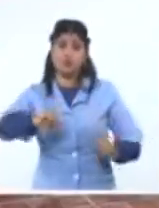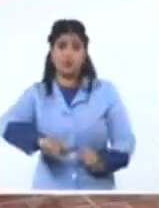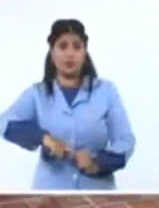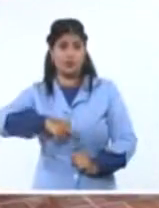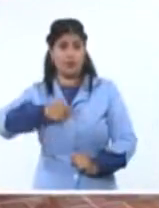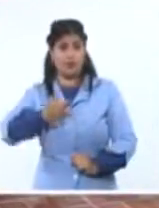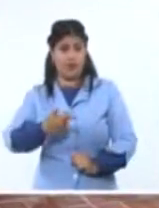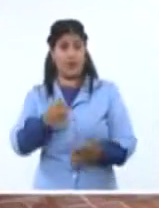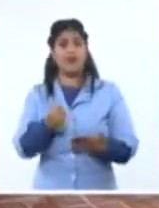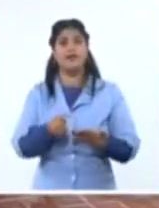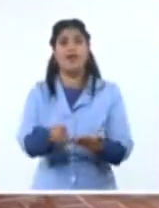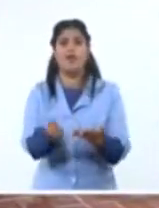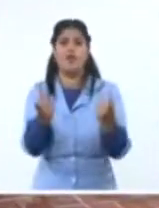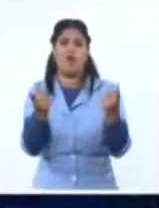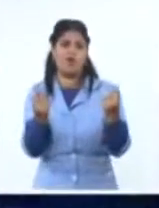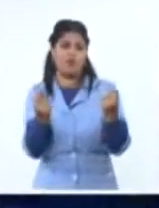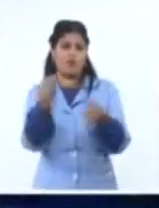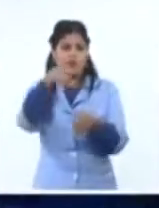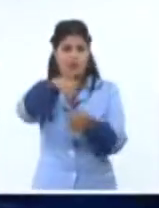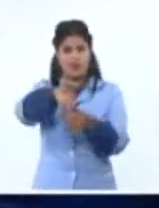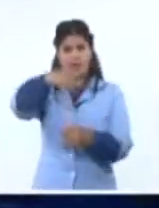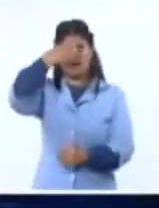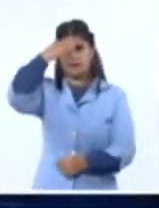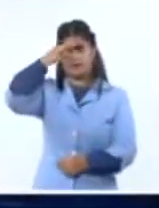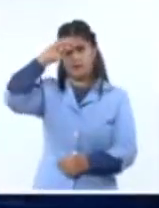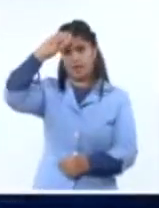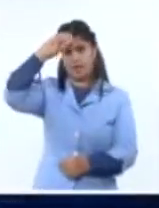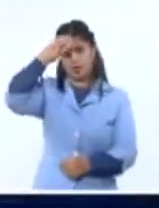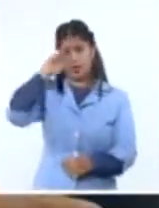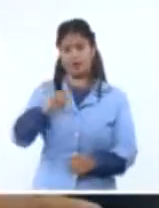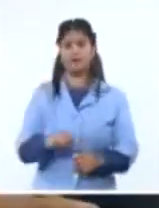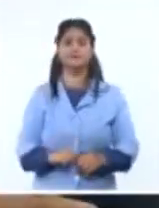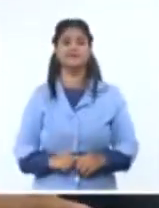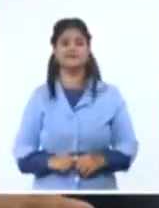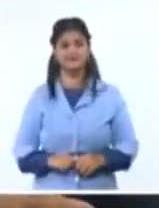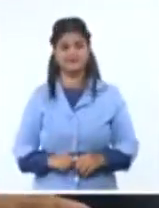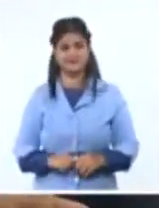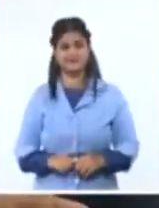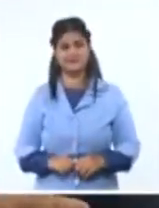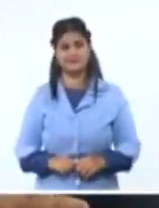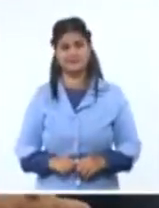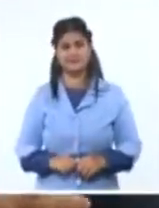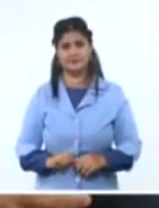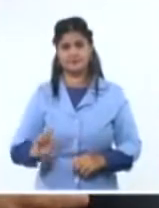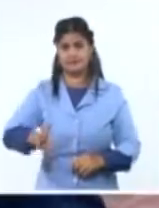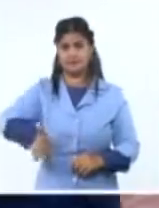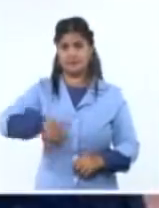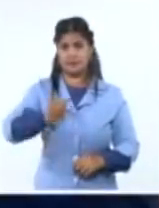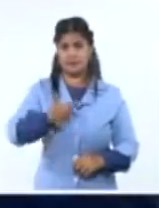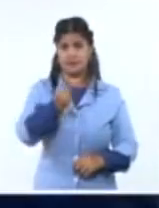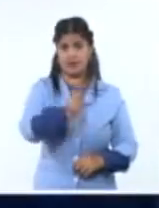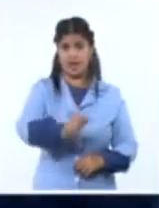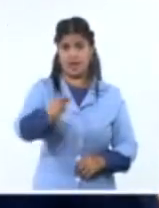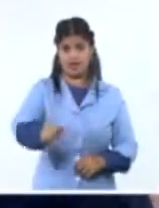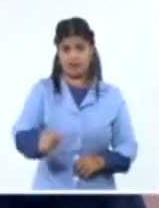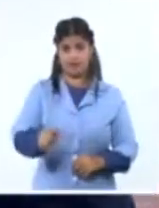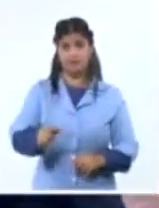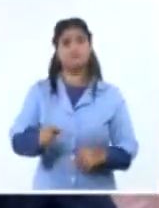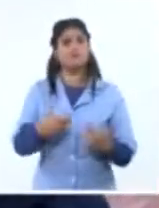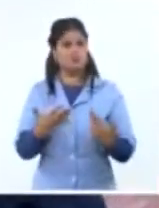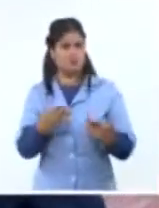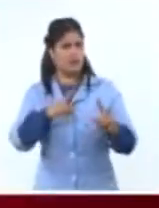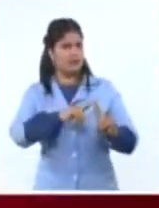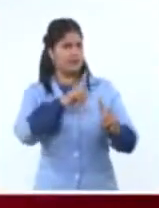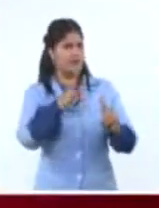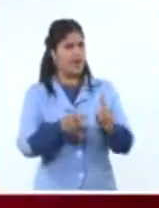gobierno del municipio de Cumanayagua y fomenta mejoras a la propia sede. Sus actores ofrecieron una demostración de teatro espontáneo